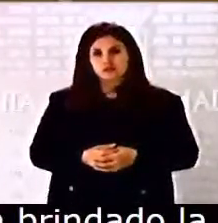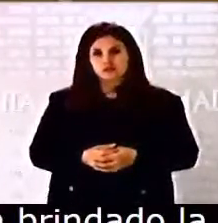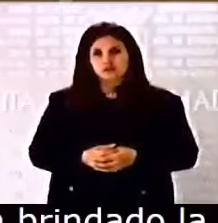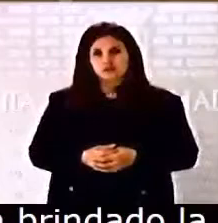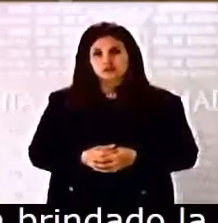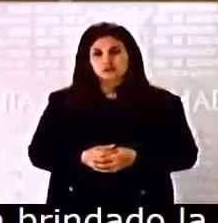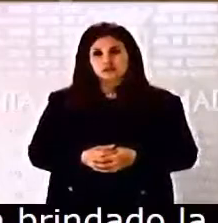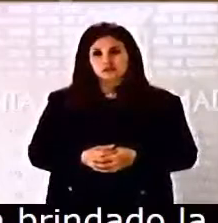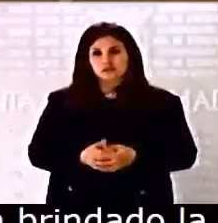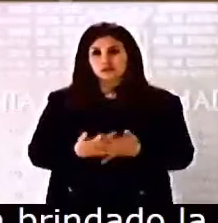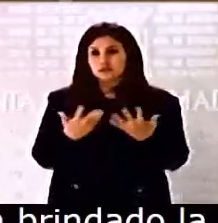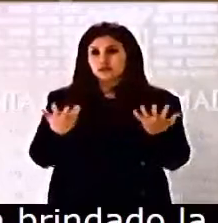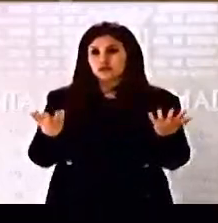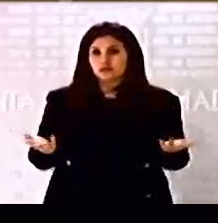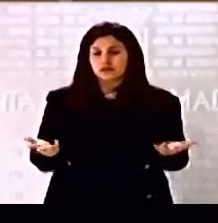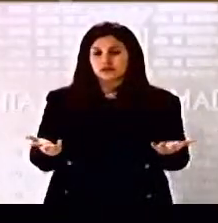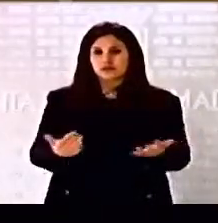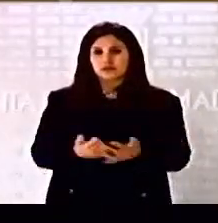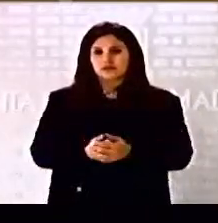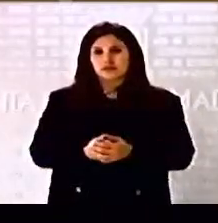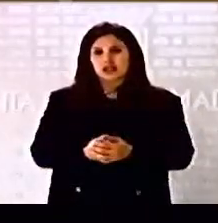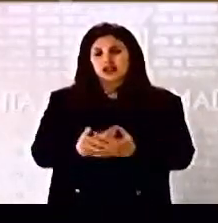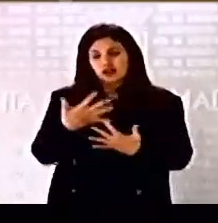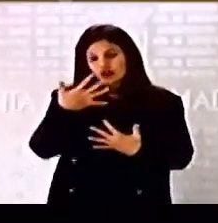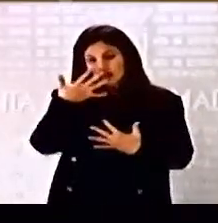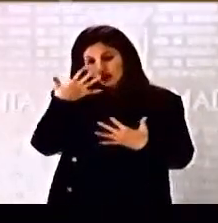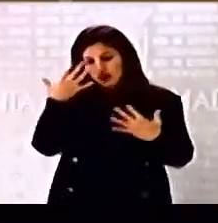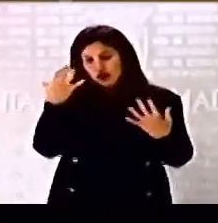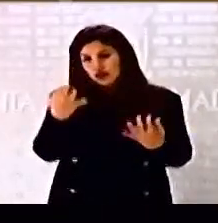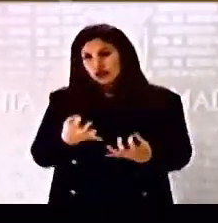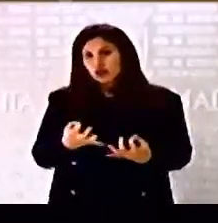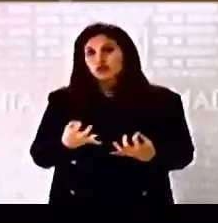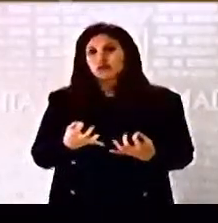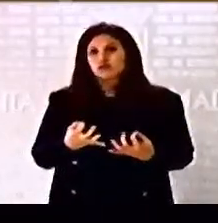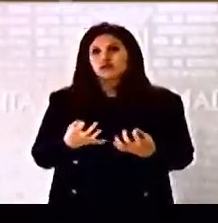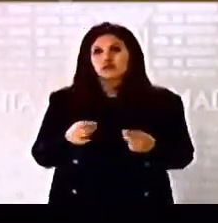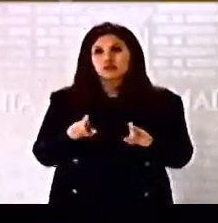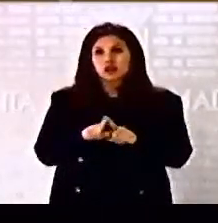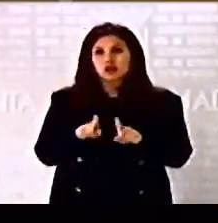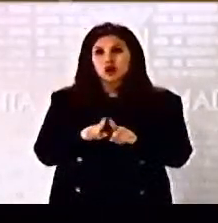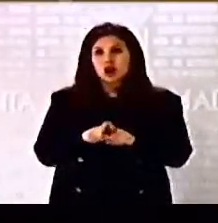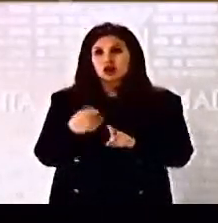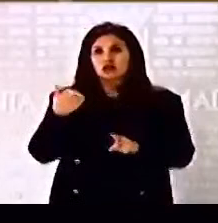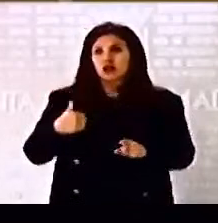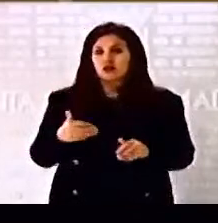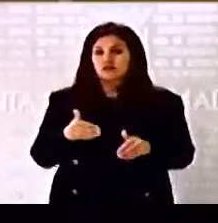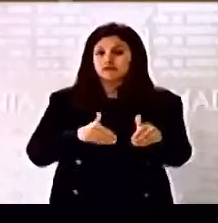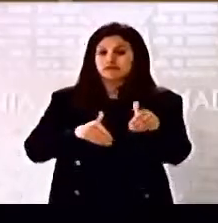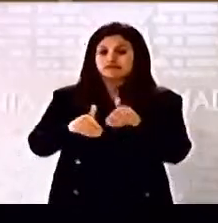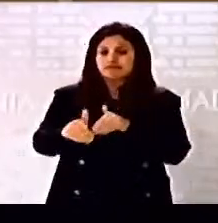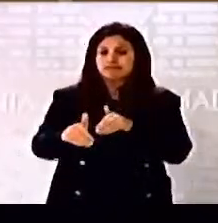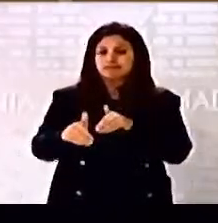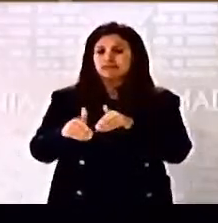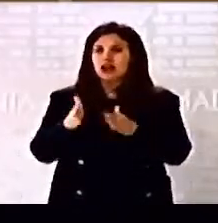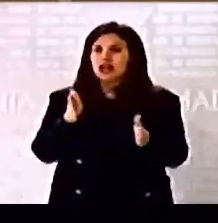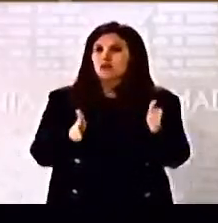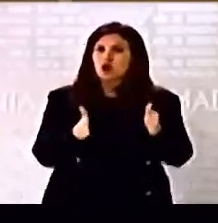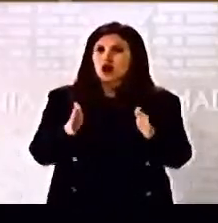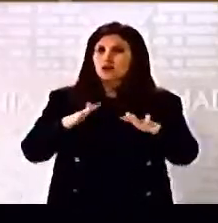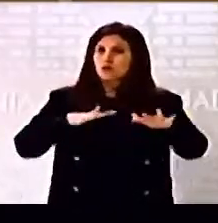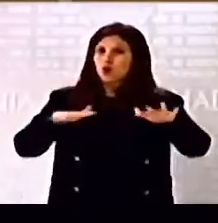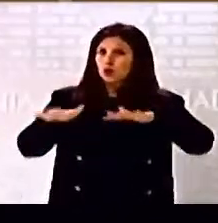Por lo tanto, creo que vienen momentos de mucha movilidad.